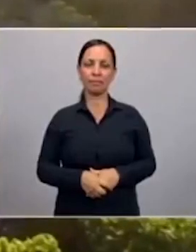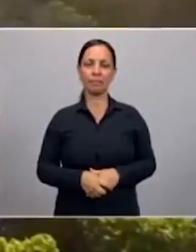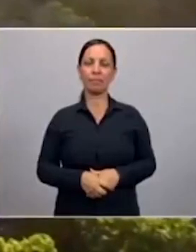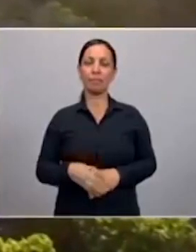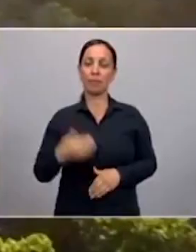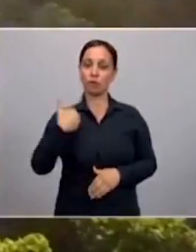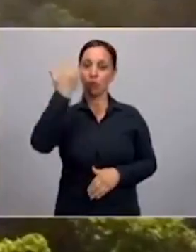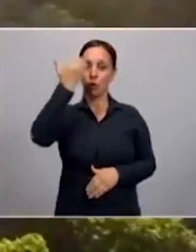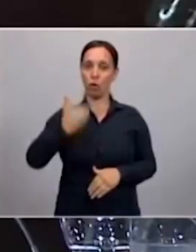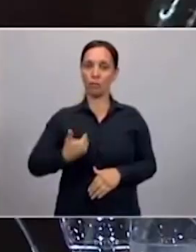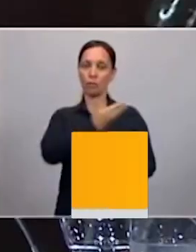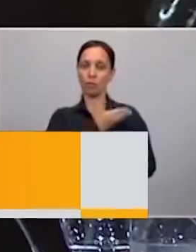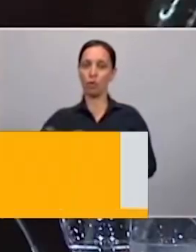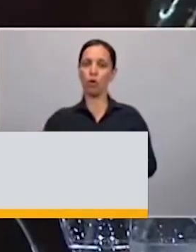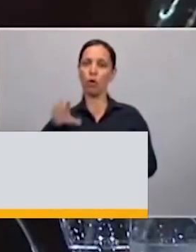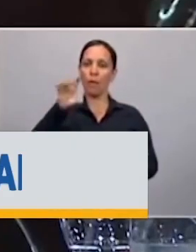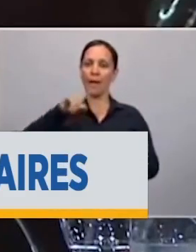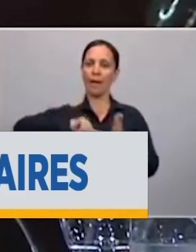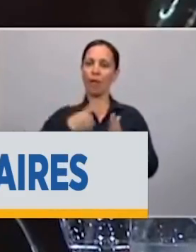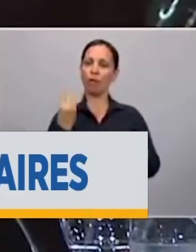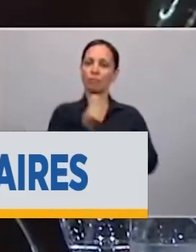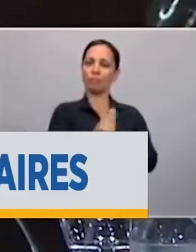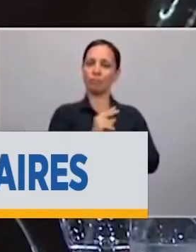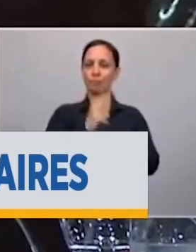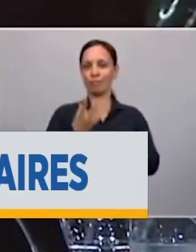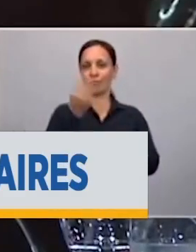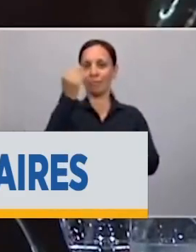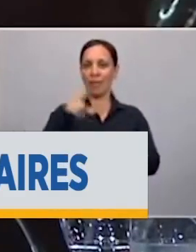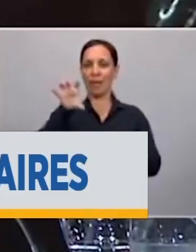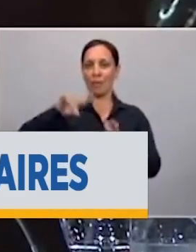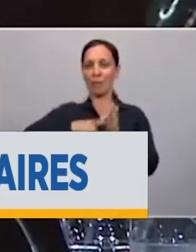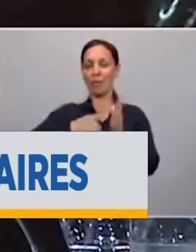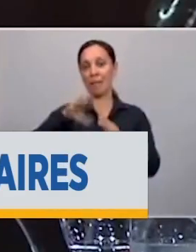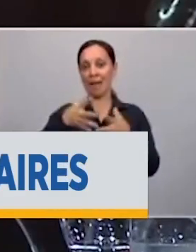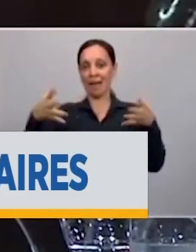Como gobernador reelecto de la provincia más grande del país, pido